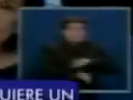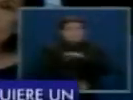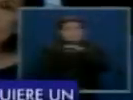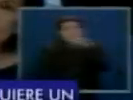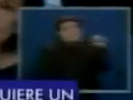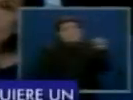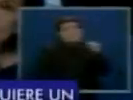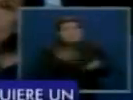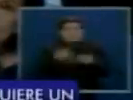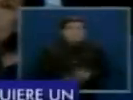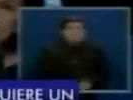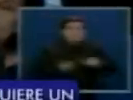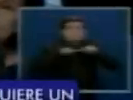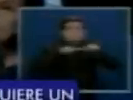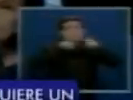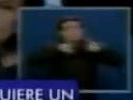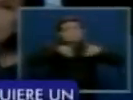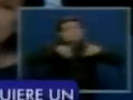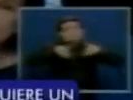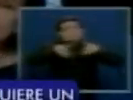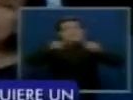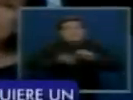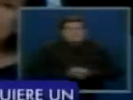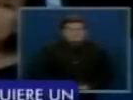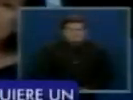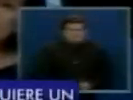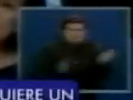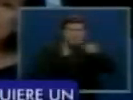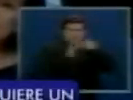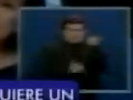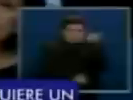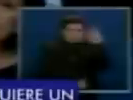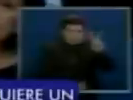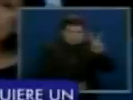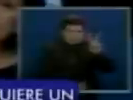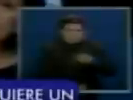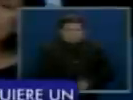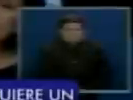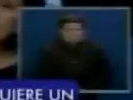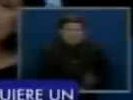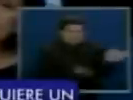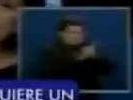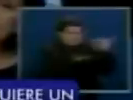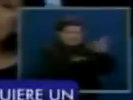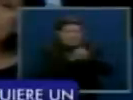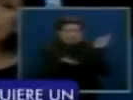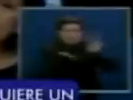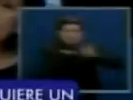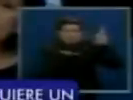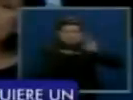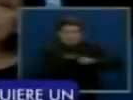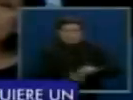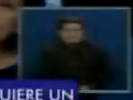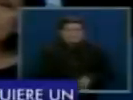permisibilidad o alcahuetería. En el 2012, la recaudación de impuestos alcanzó